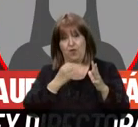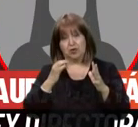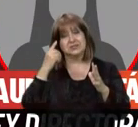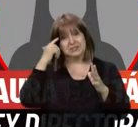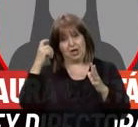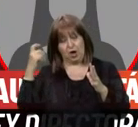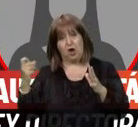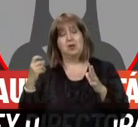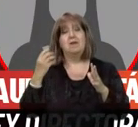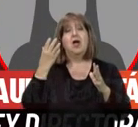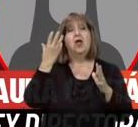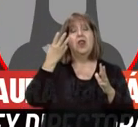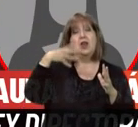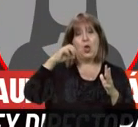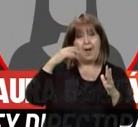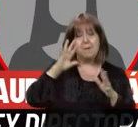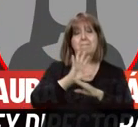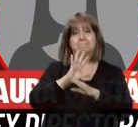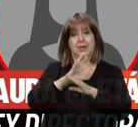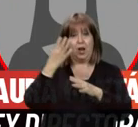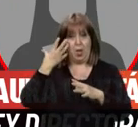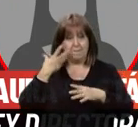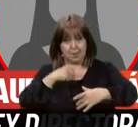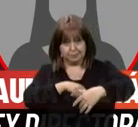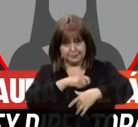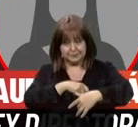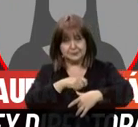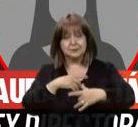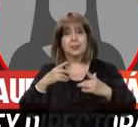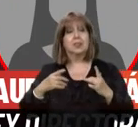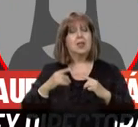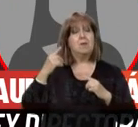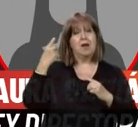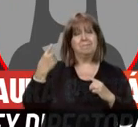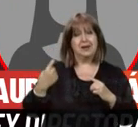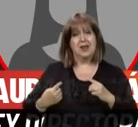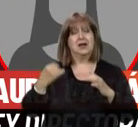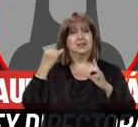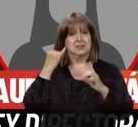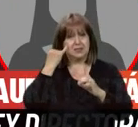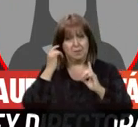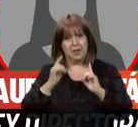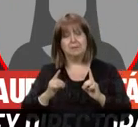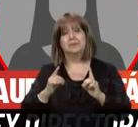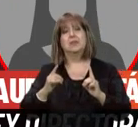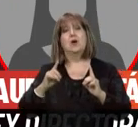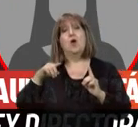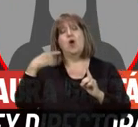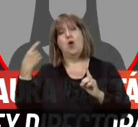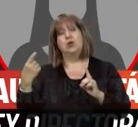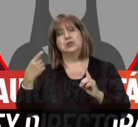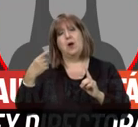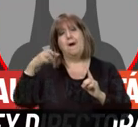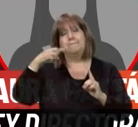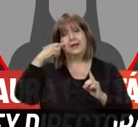Próbolo, Noemí Paz, una ex cocinera, Gladys Pinaca, ¿sí?, ex directora. Sí. También tenemos